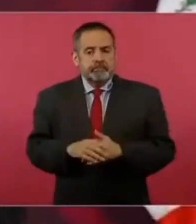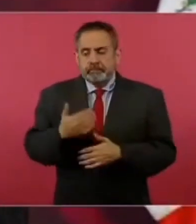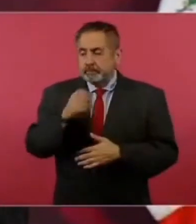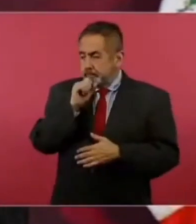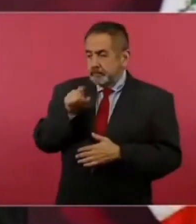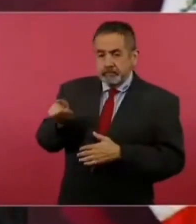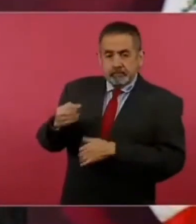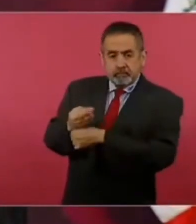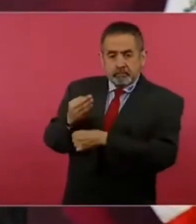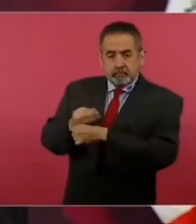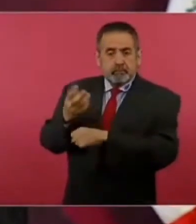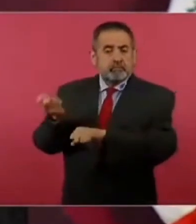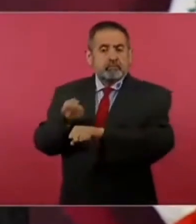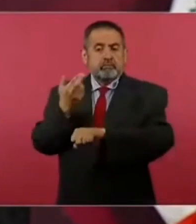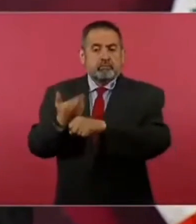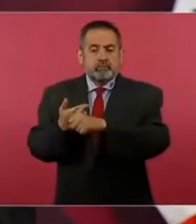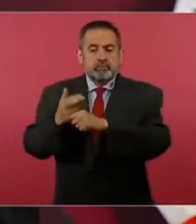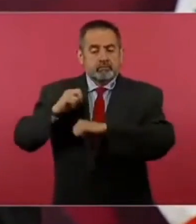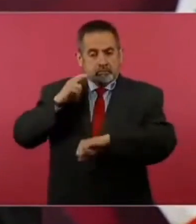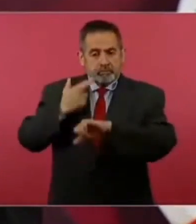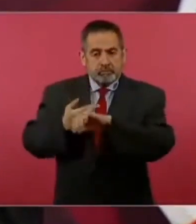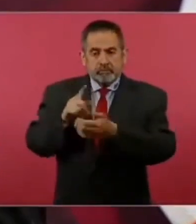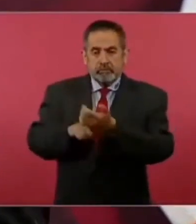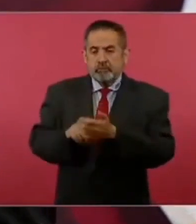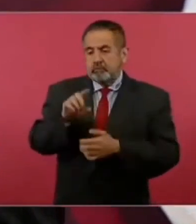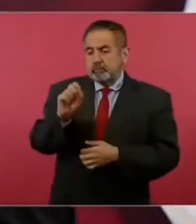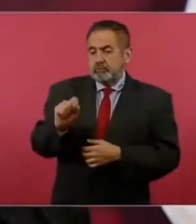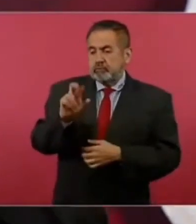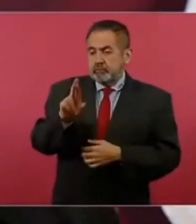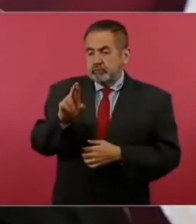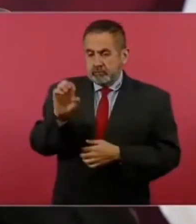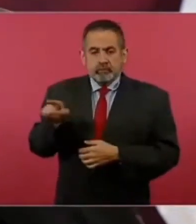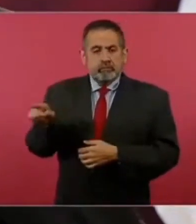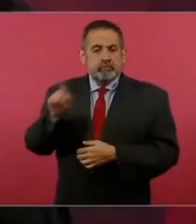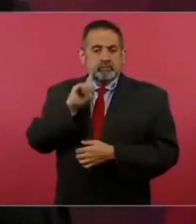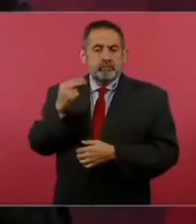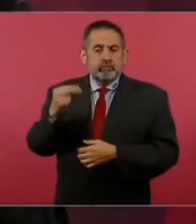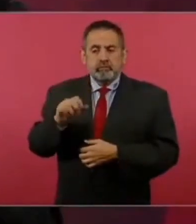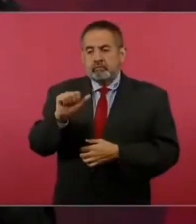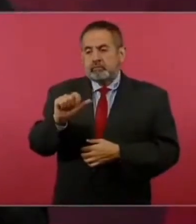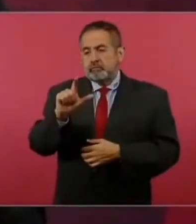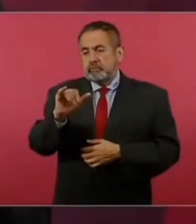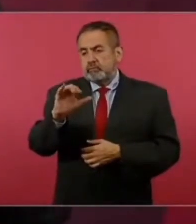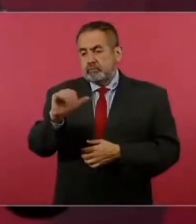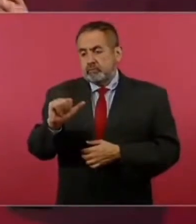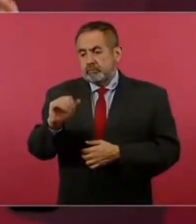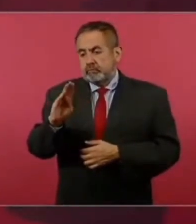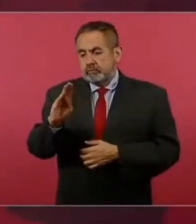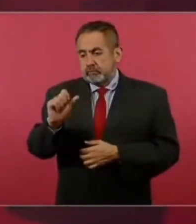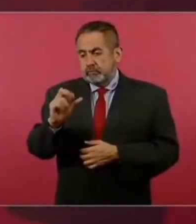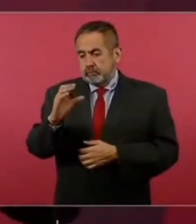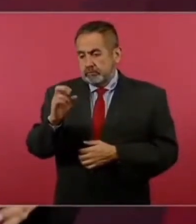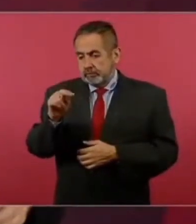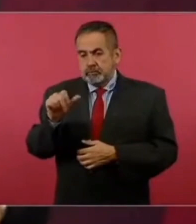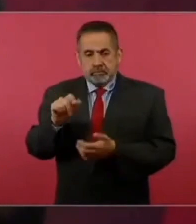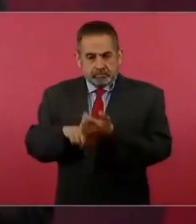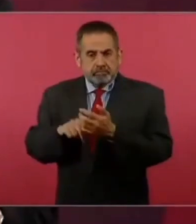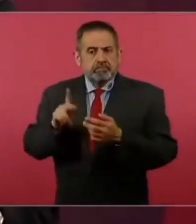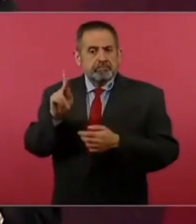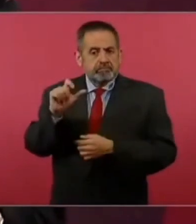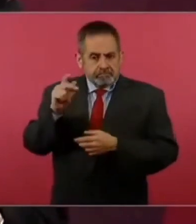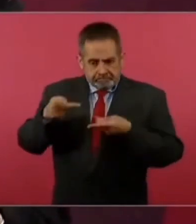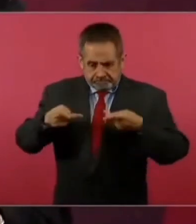secretaria de relaciones exteriores Alicia bárcena Tiene un plan